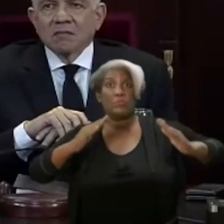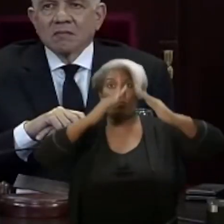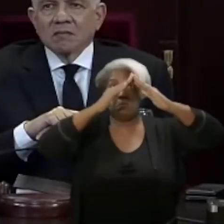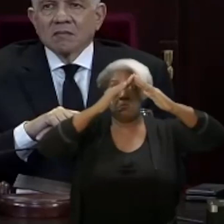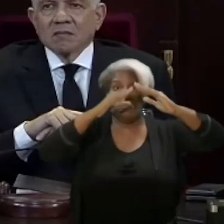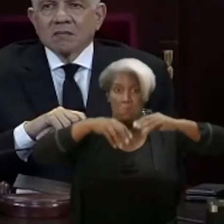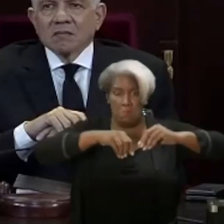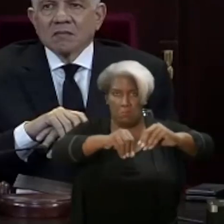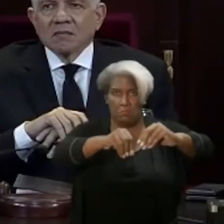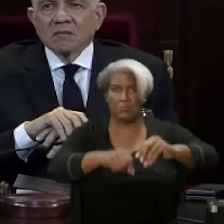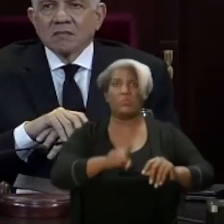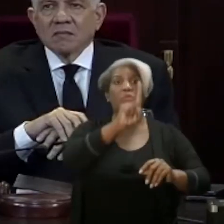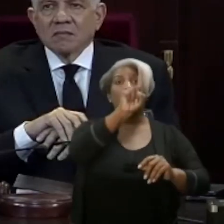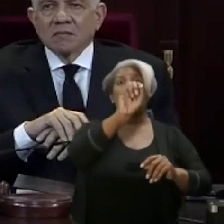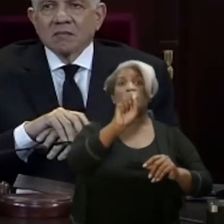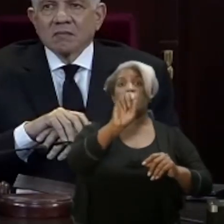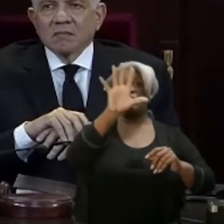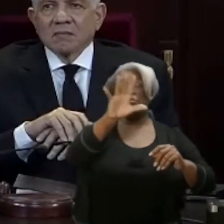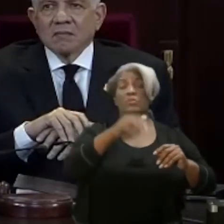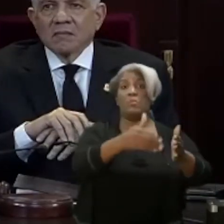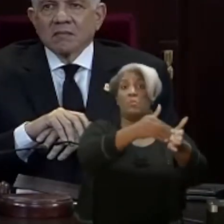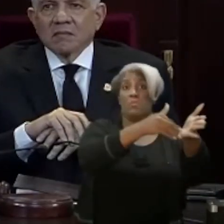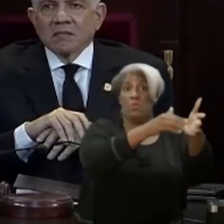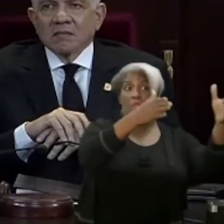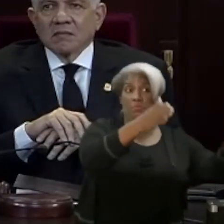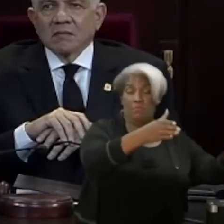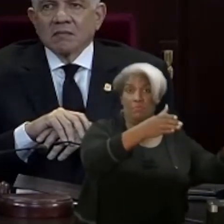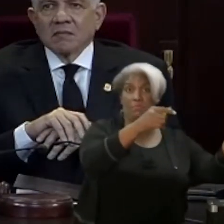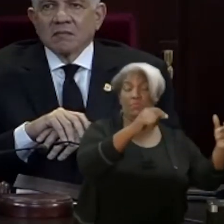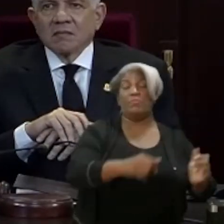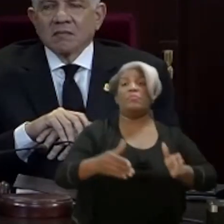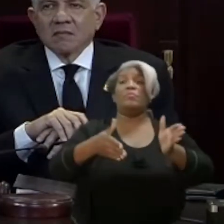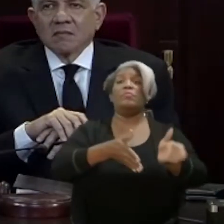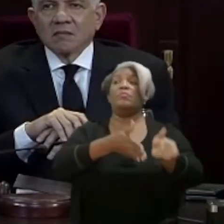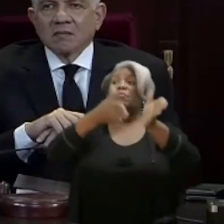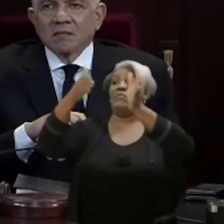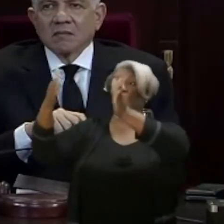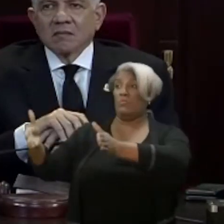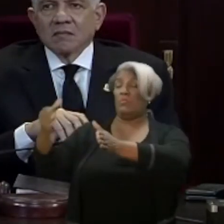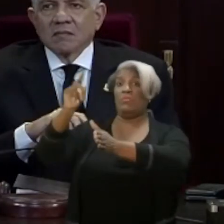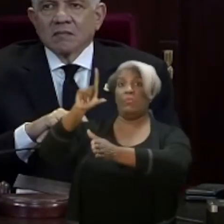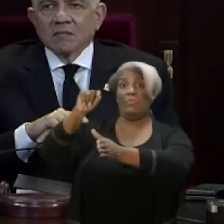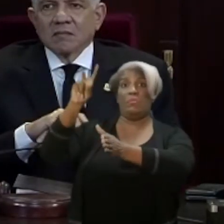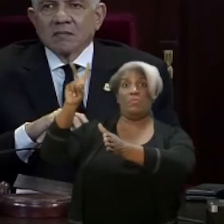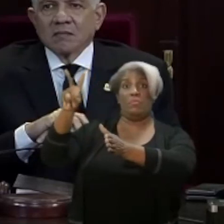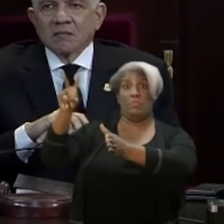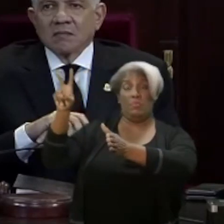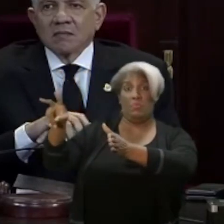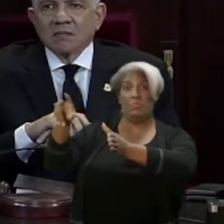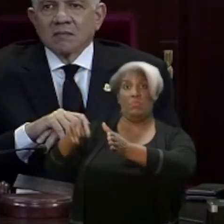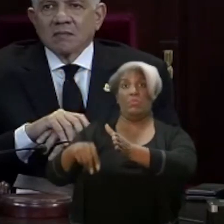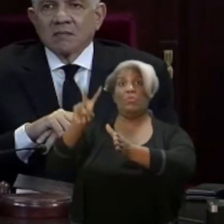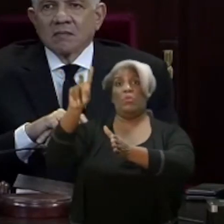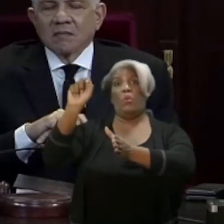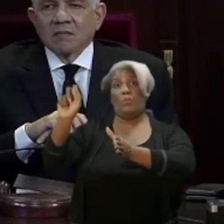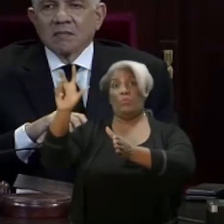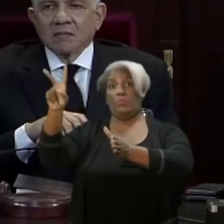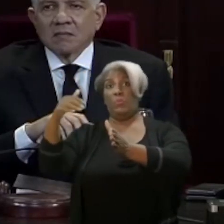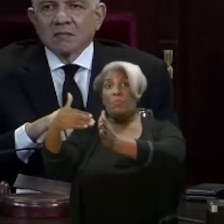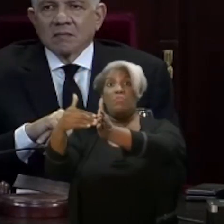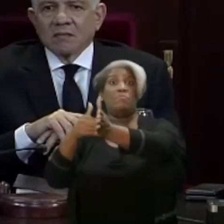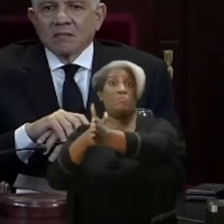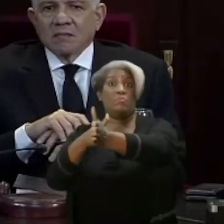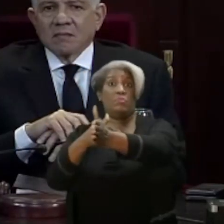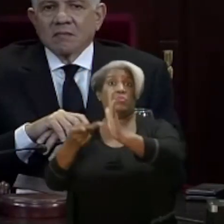1.5 millones en el 2019 a 2.2 millones de quintales en el 2022 para un incremento